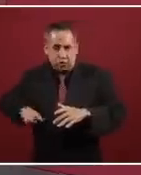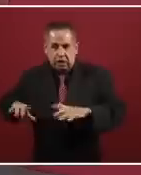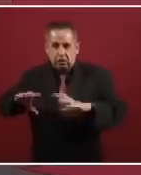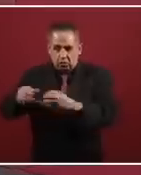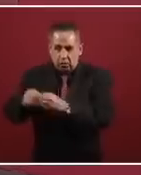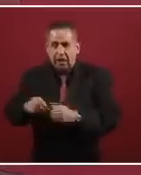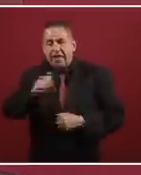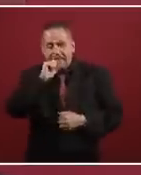empresas.